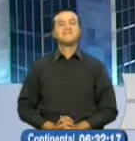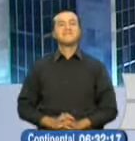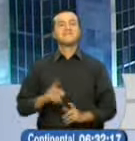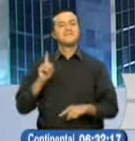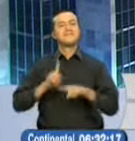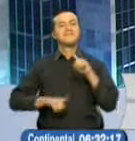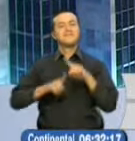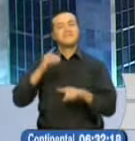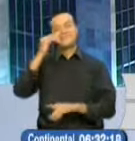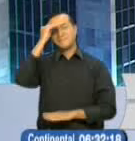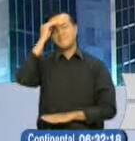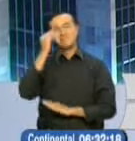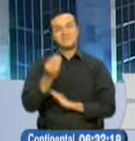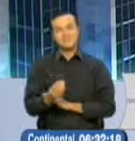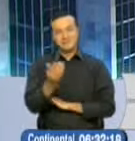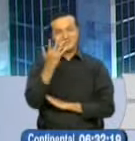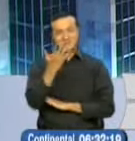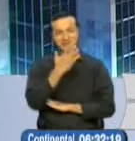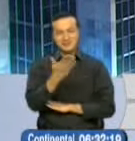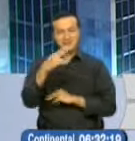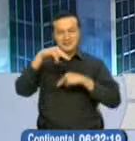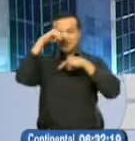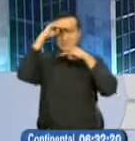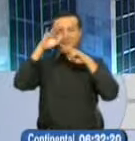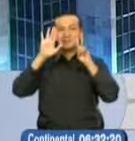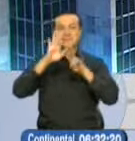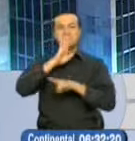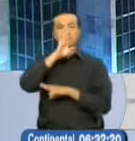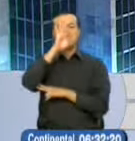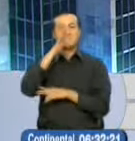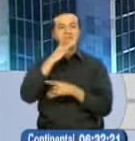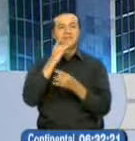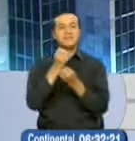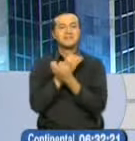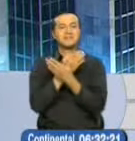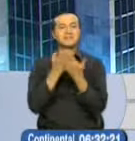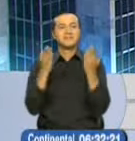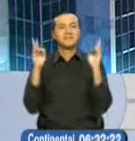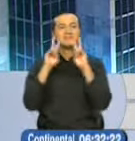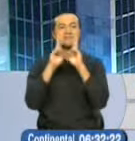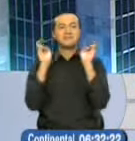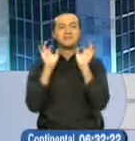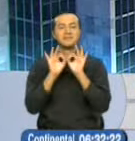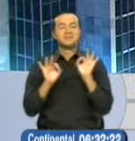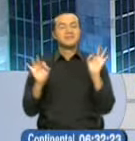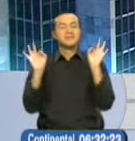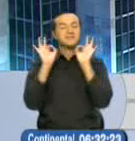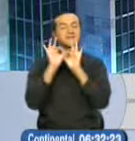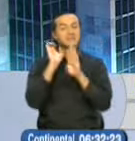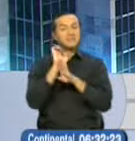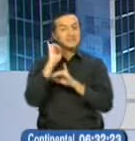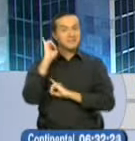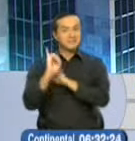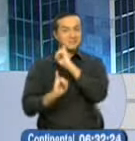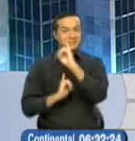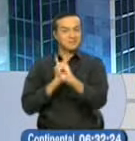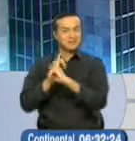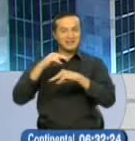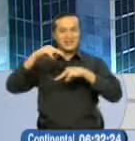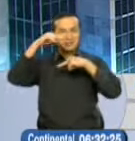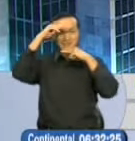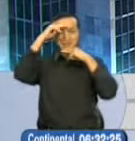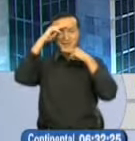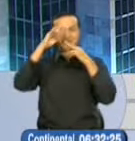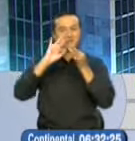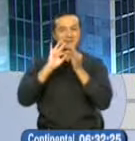Amigas y amigos, muy buenos días. Esto es Noticias 7. Como siempre, tenemos lo más importante del acontecer nacional e internacional. Nuestras noticias